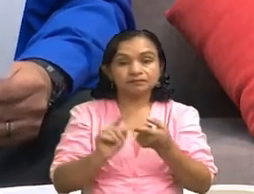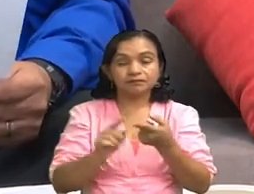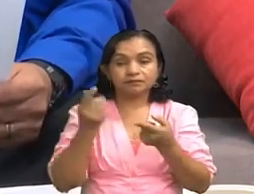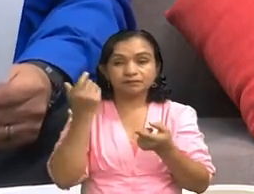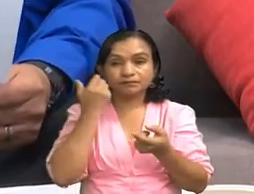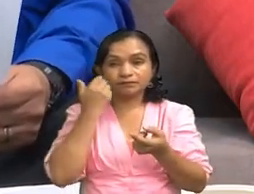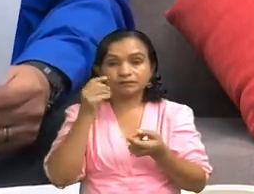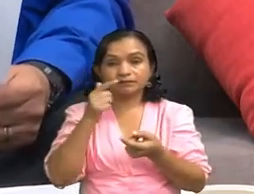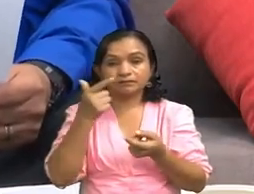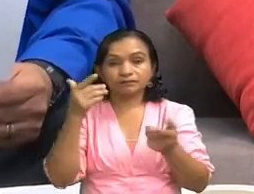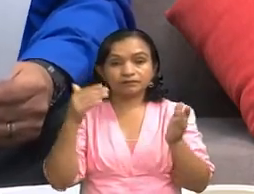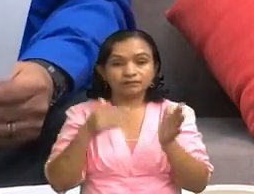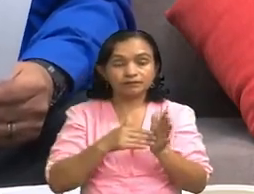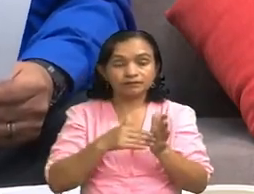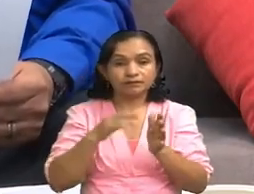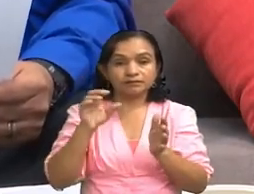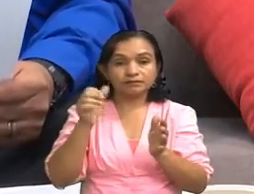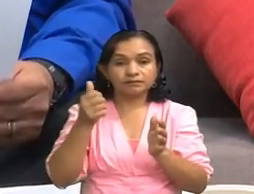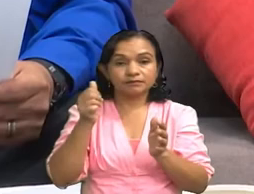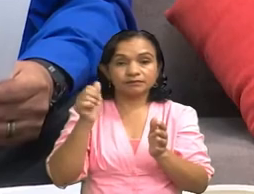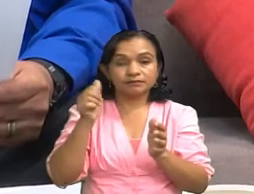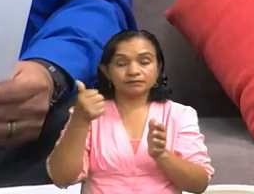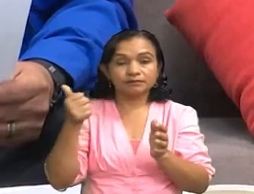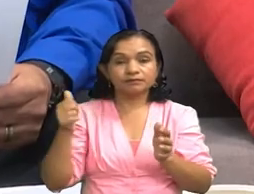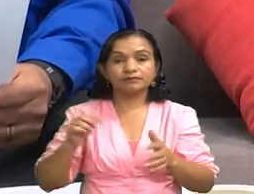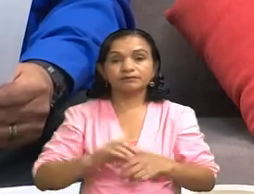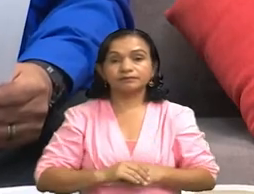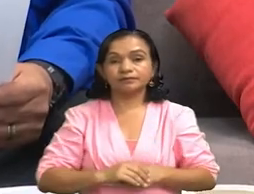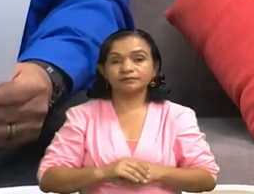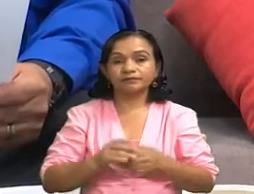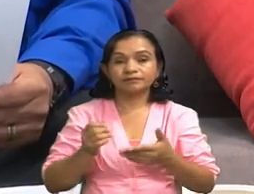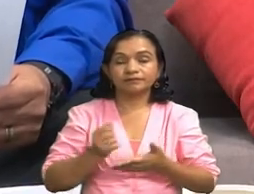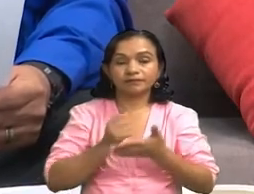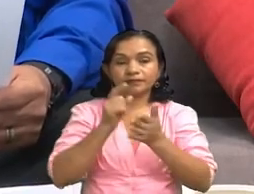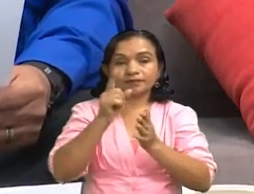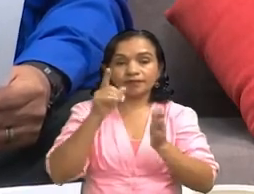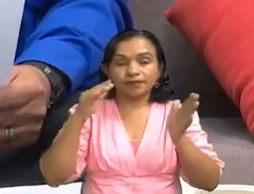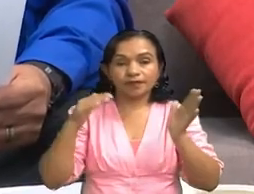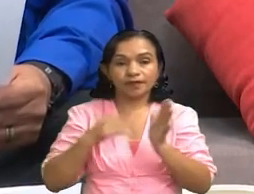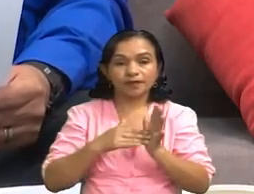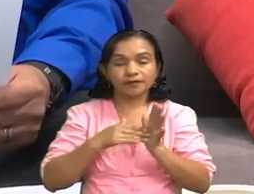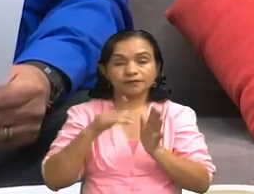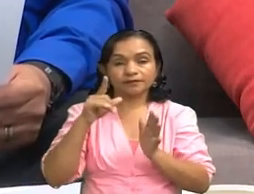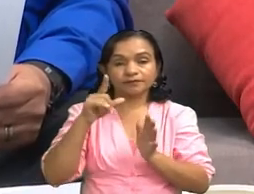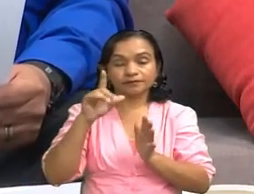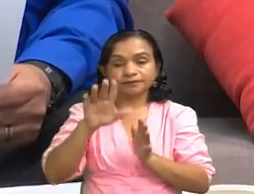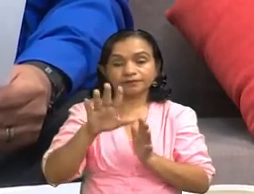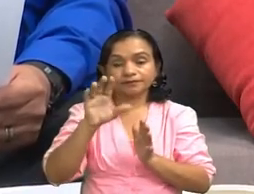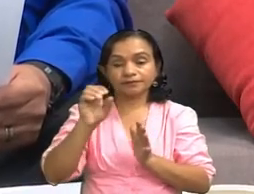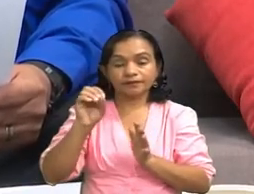Tuberculina, pues 7.666, beneficiados 1.506